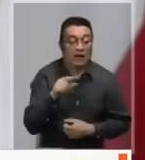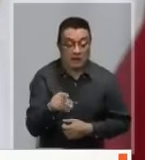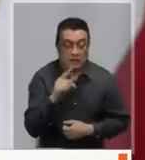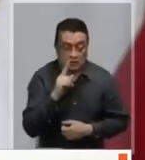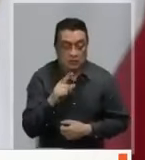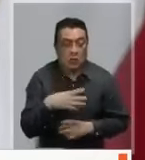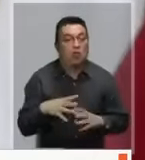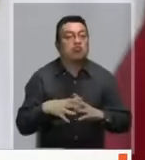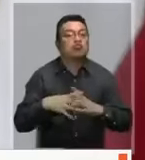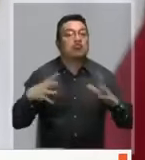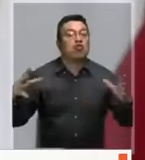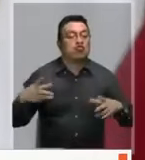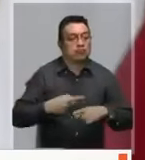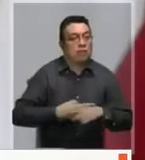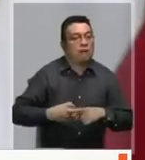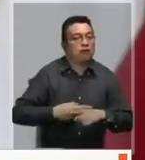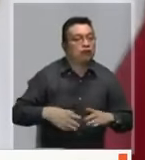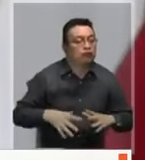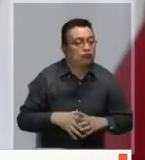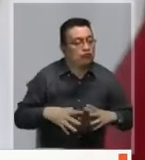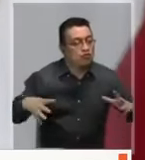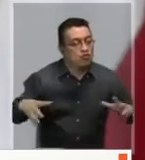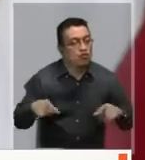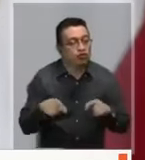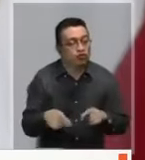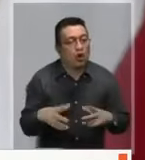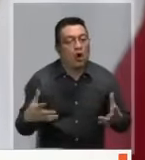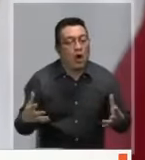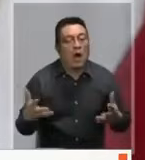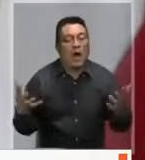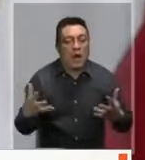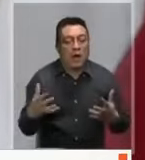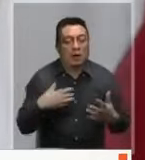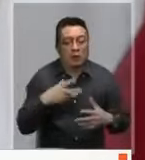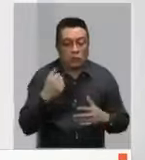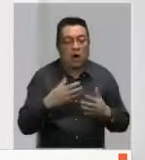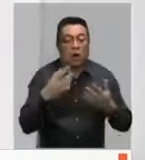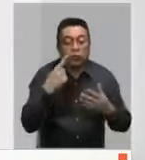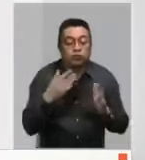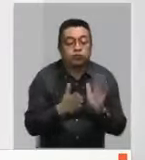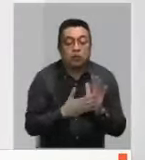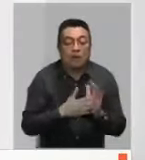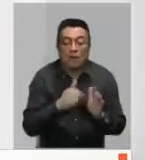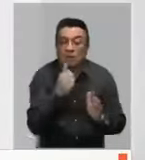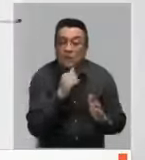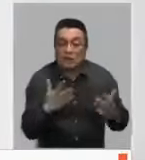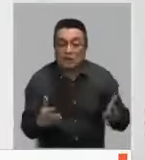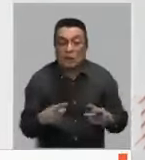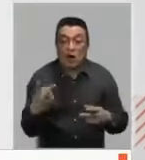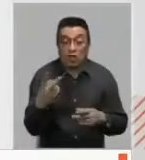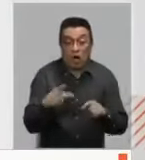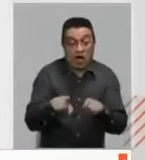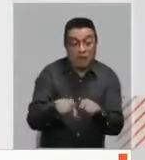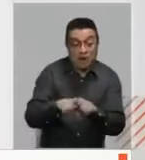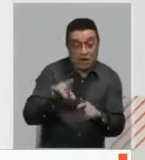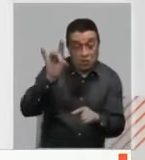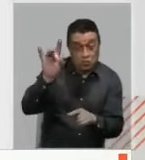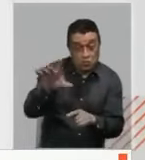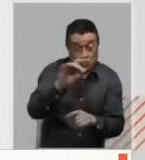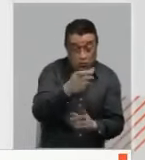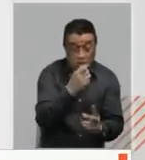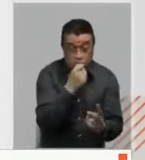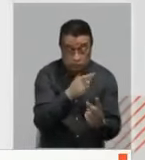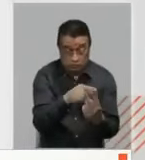se ha excedido desde el punto de vista de la preconstitución de prueba. Estos hermanos no son los únicos